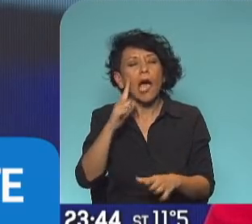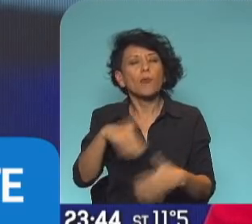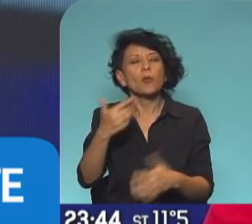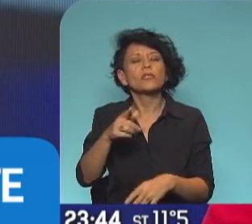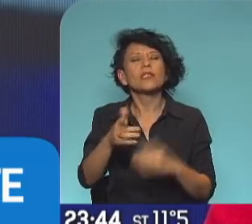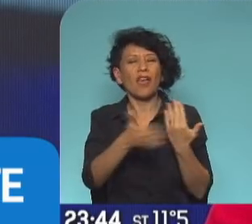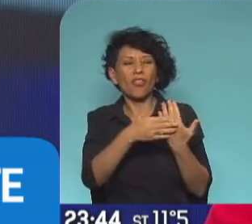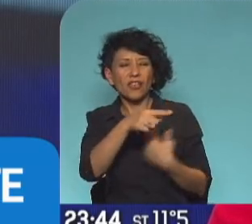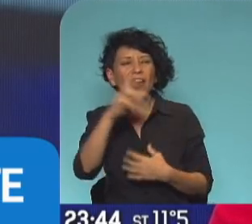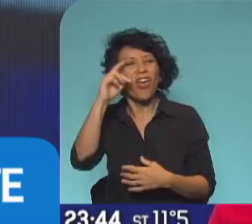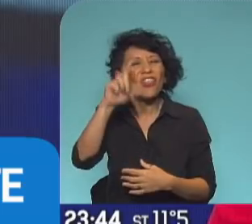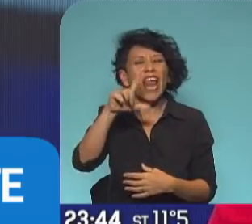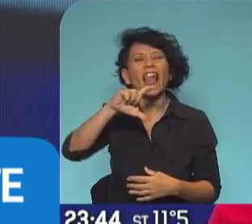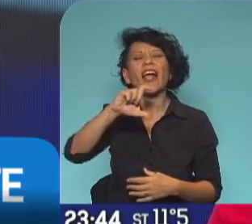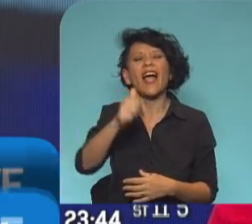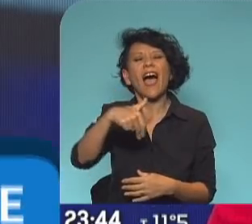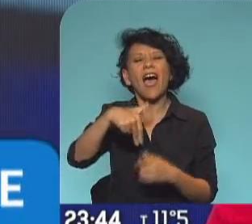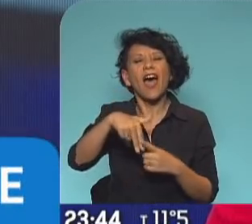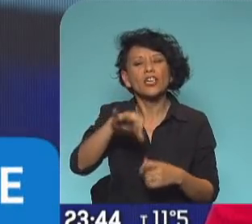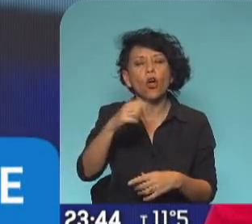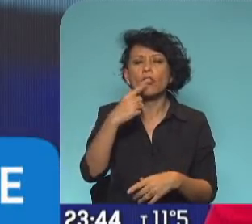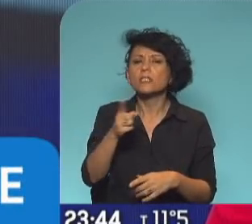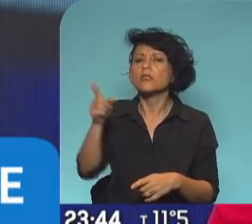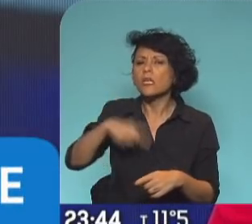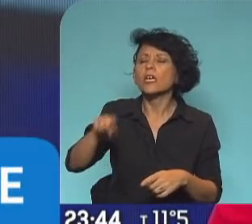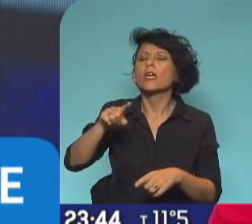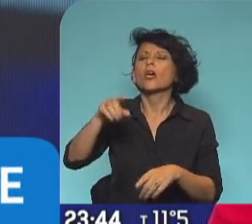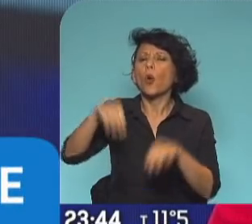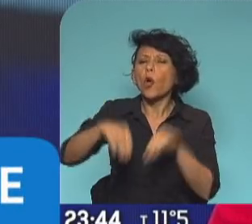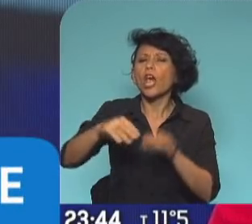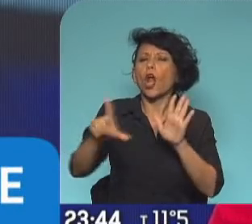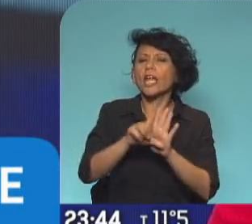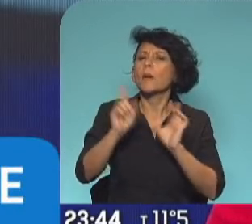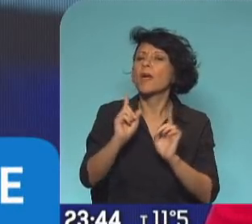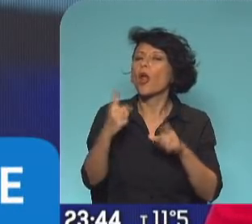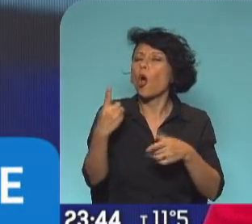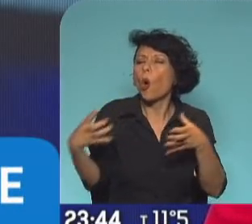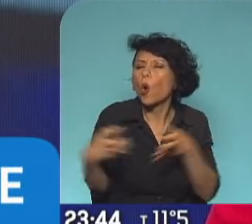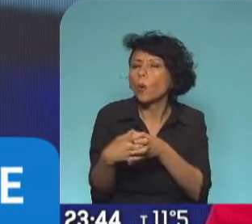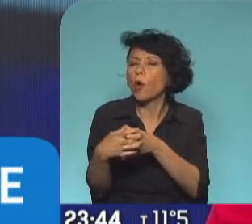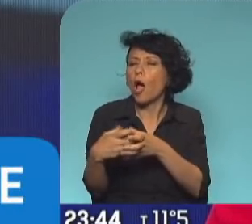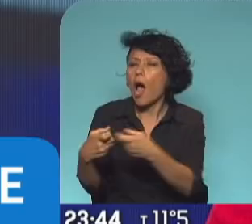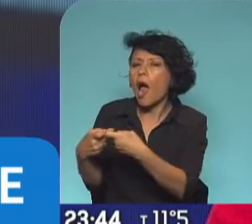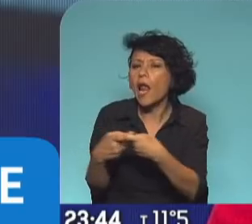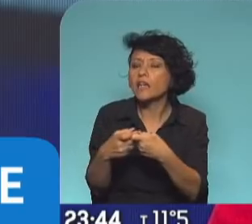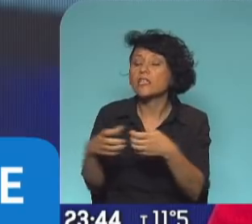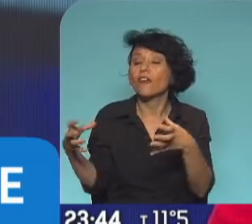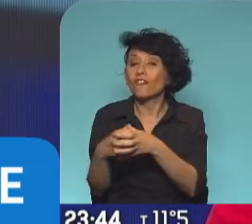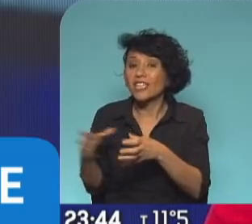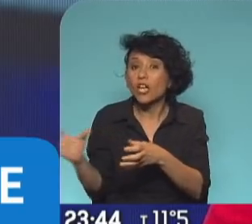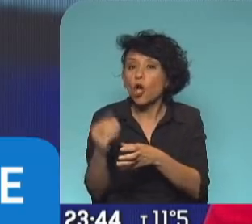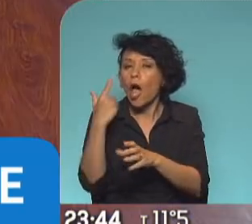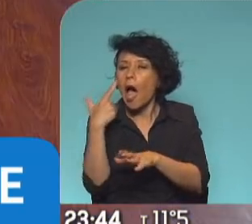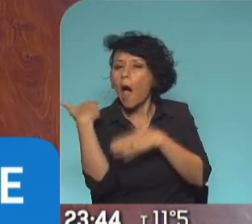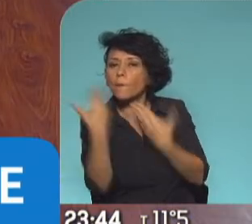siempre para mostrar que se votaron leyes, pero el peronismo, una parte de la alianza del Frente de Todos lo